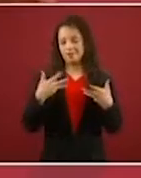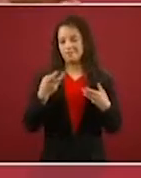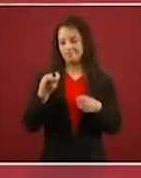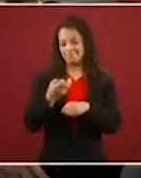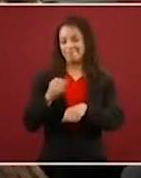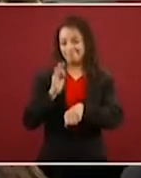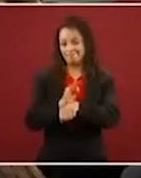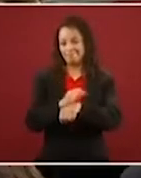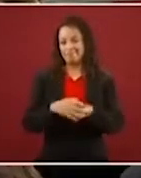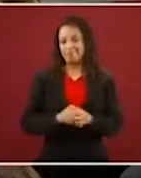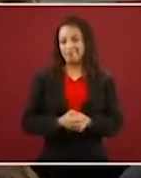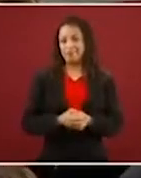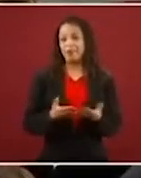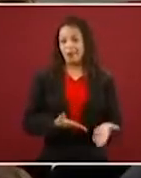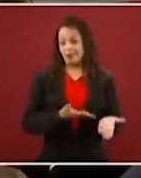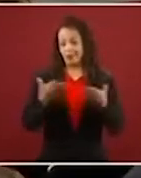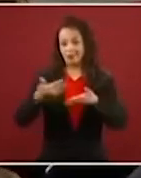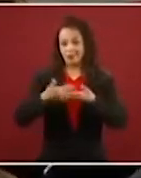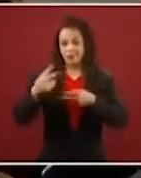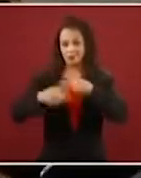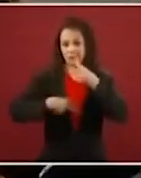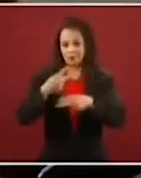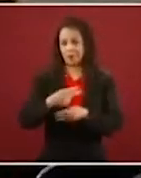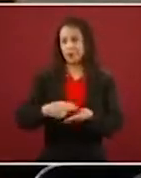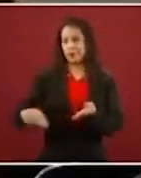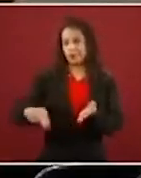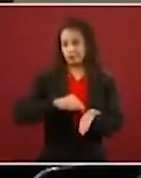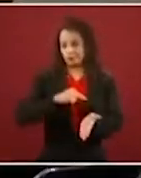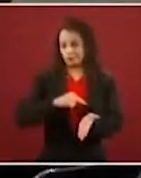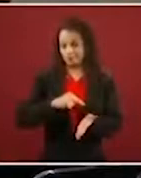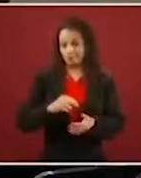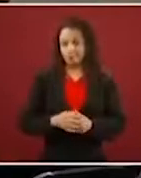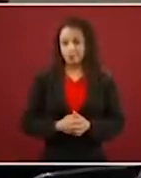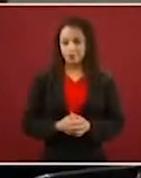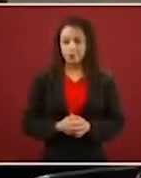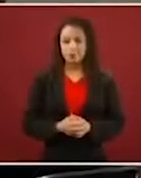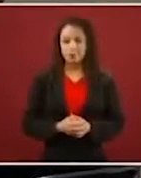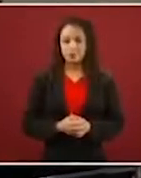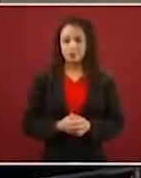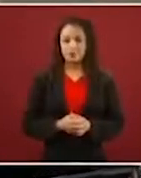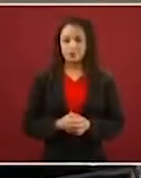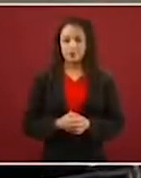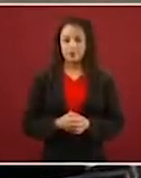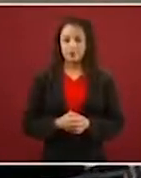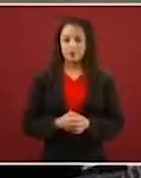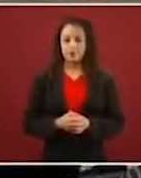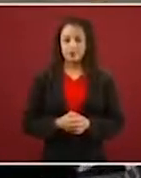vamos a pasar a firmar y ya después nos despedimos. Gracias.